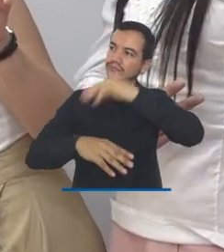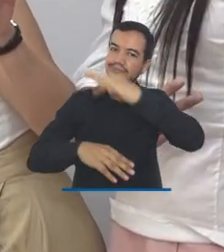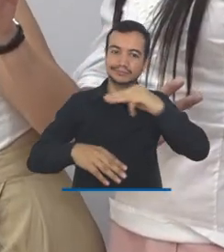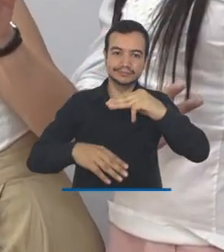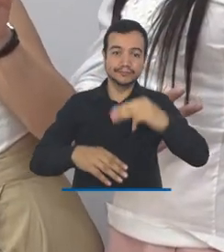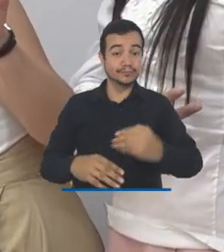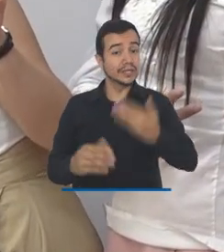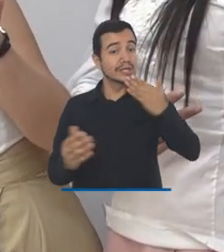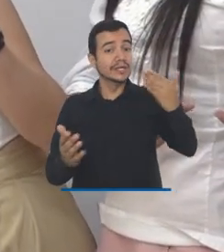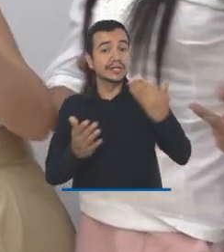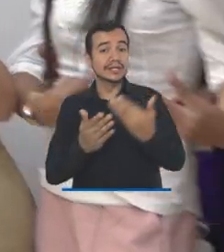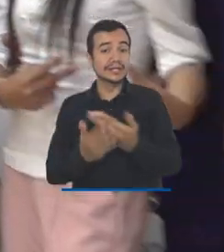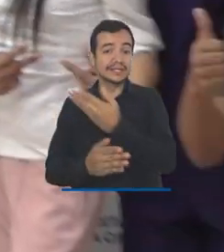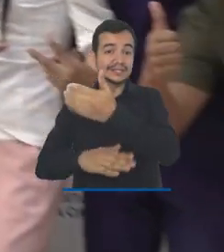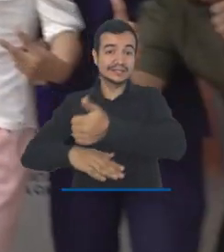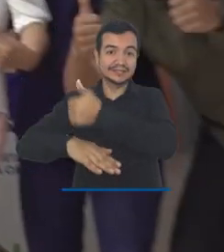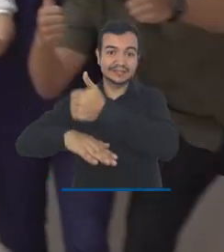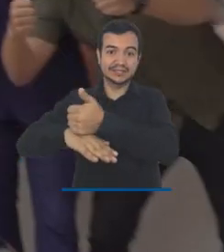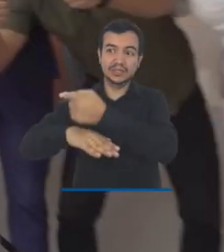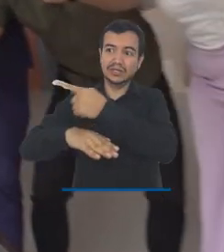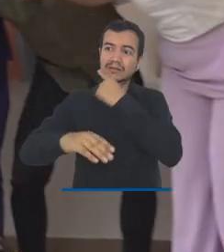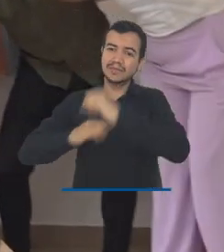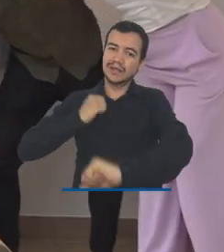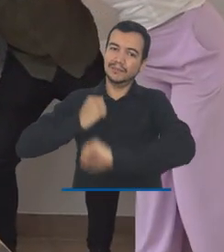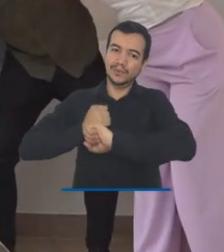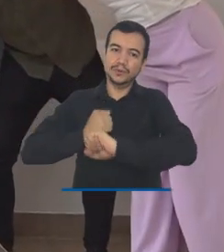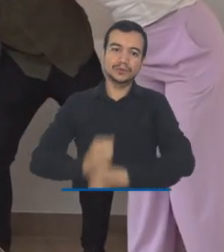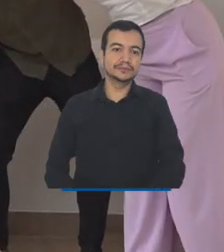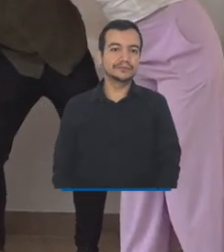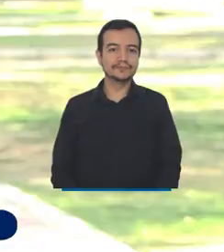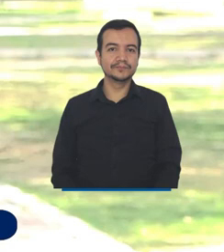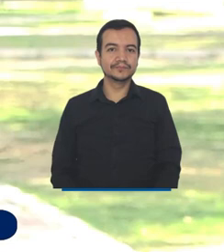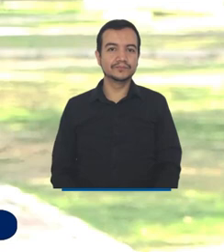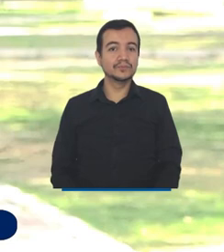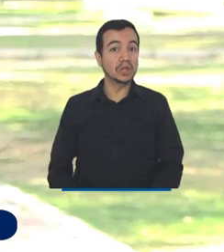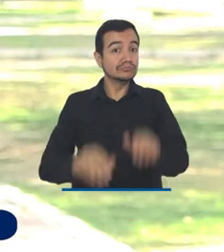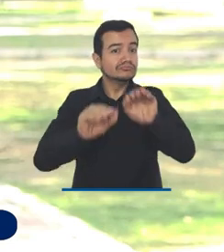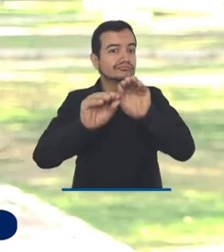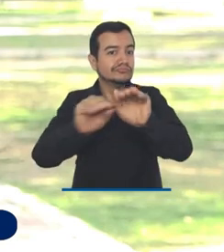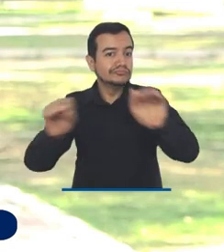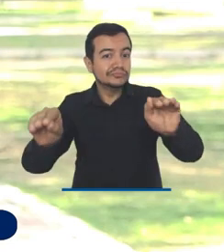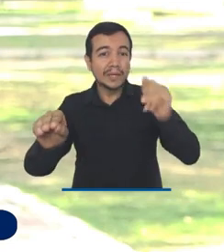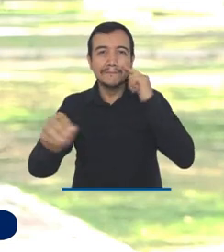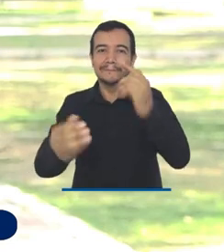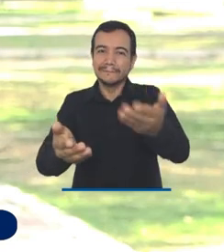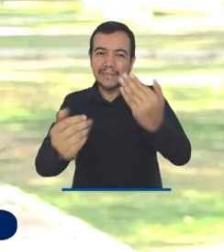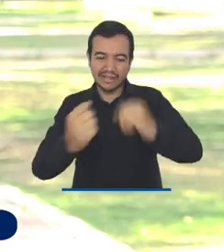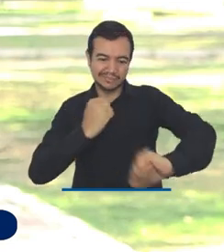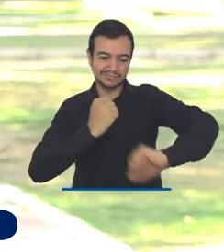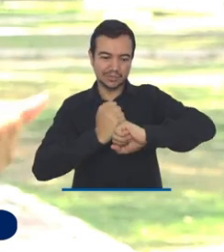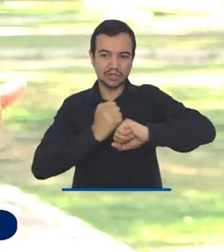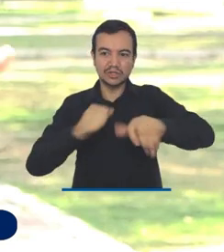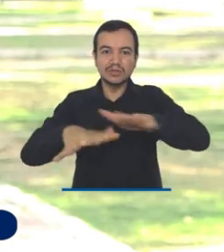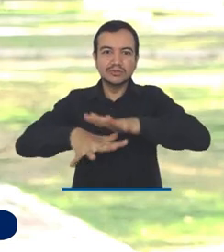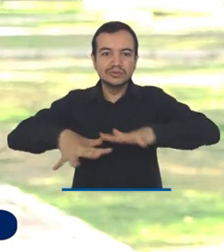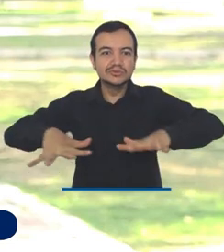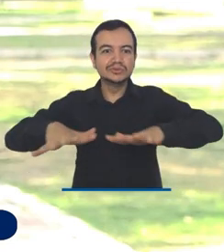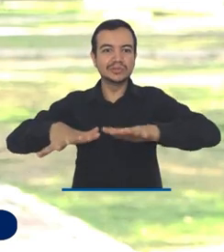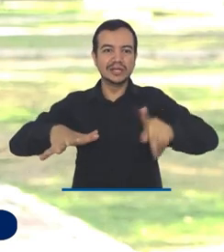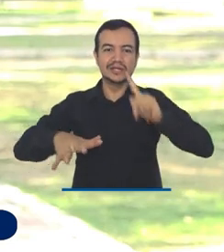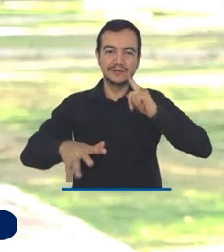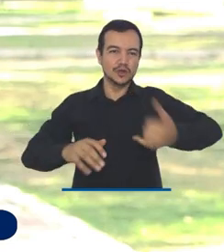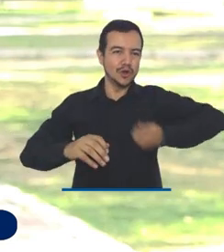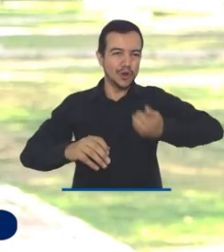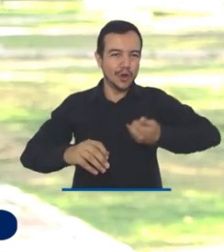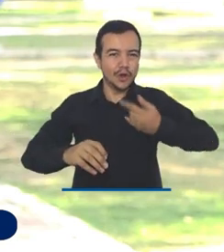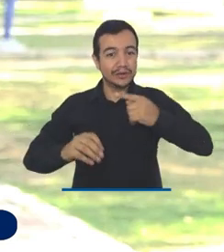Agradecemos al rector por brindarnos el apoyo. Invitarlos para hacer una universidad con muchos más jóvenes, más